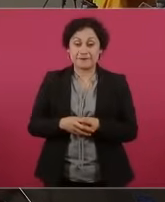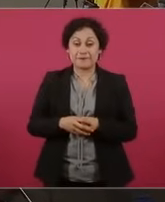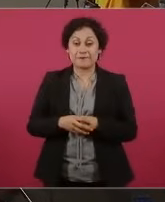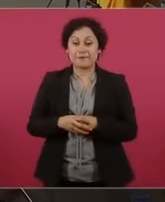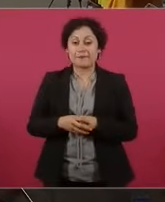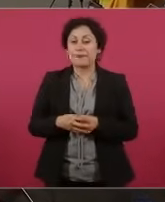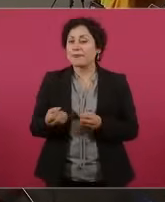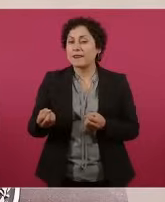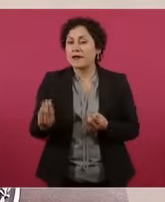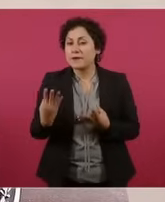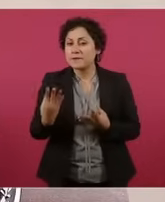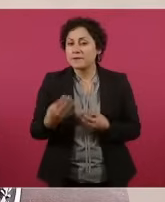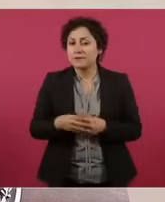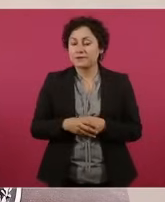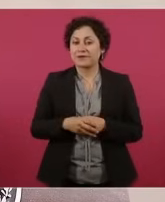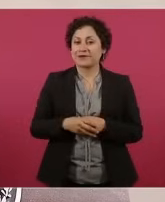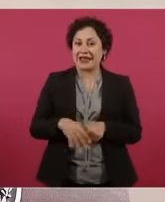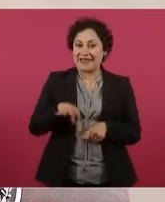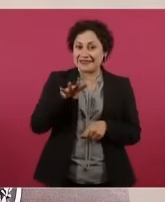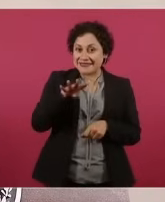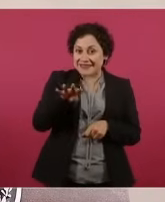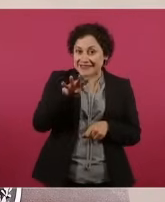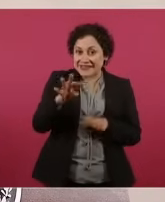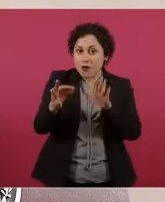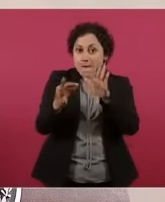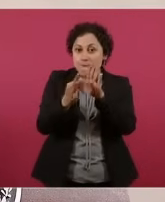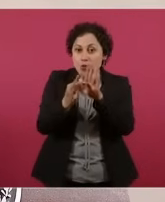¿Cuánto? 19 puntos arriba.